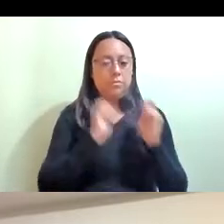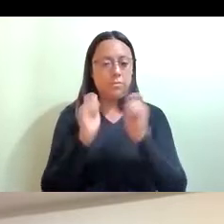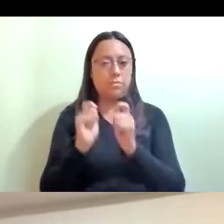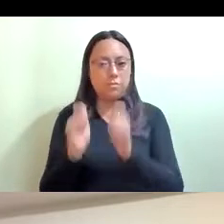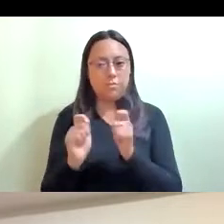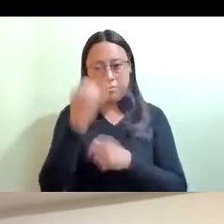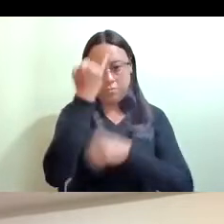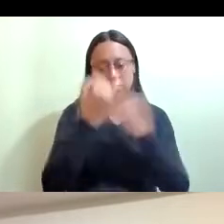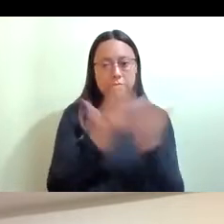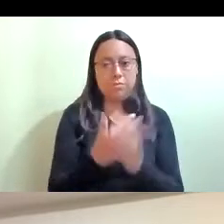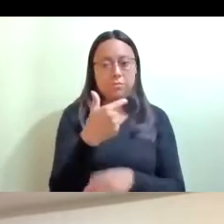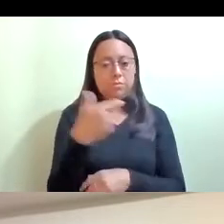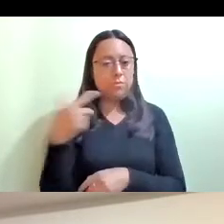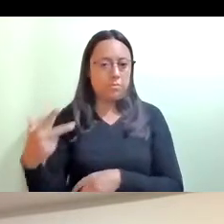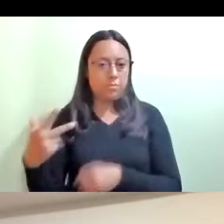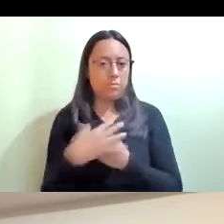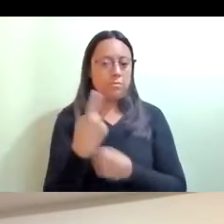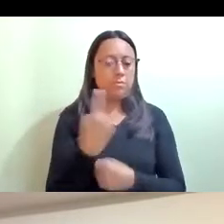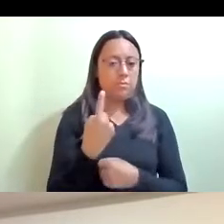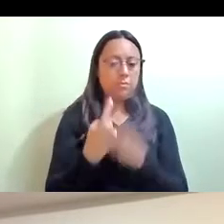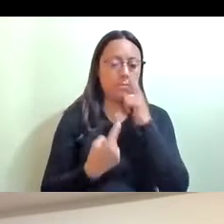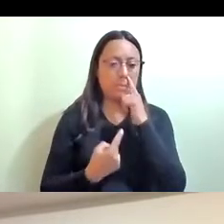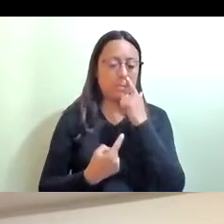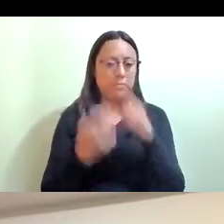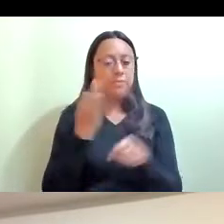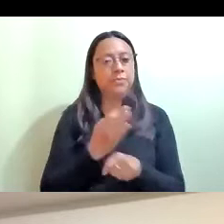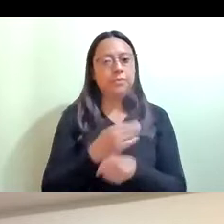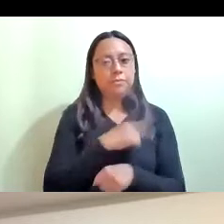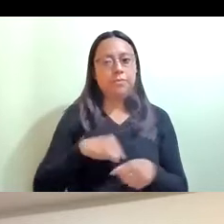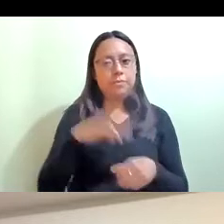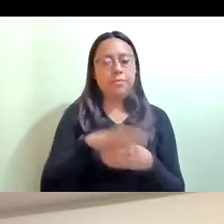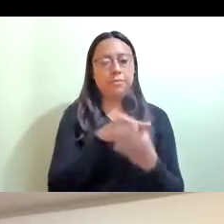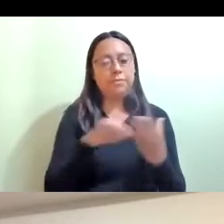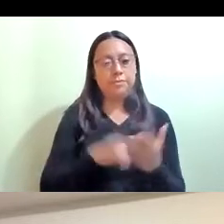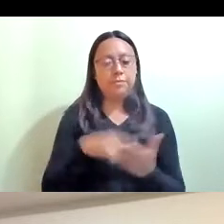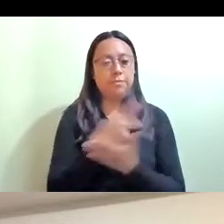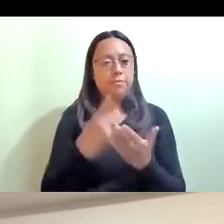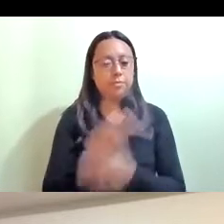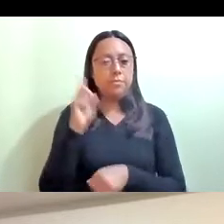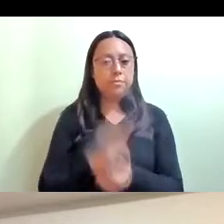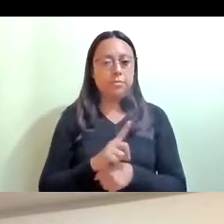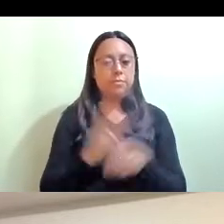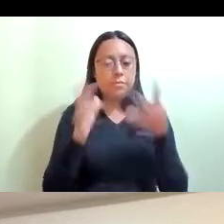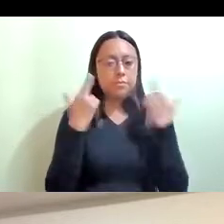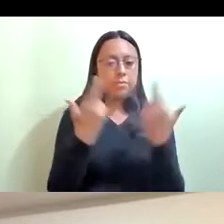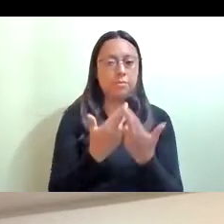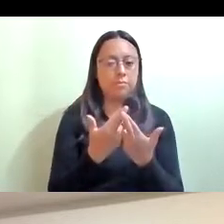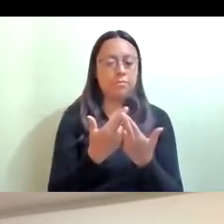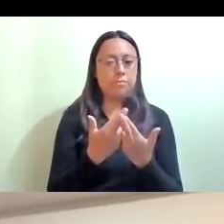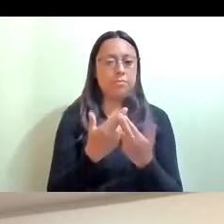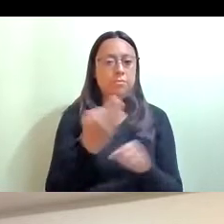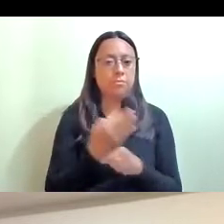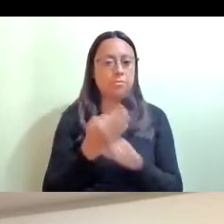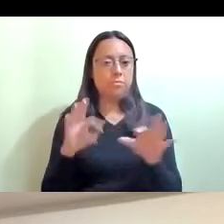y 8, porque si votamos en estricto sentido el orden del día de la sesión en los términos que está,